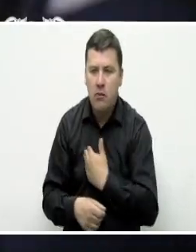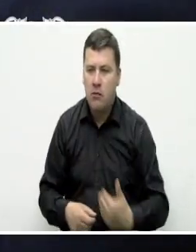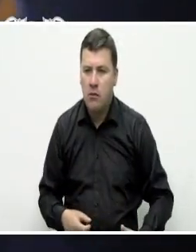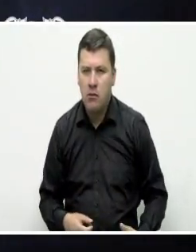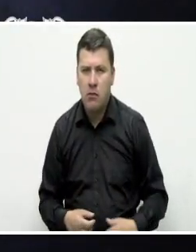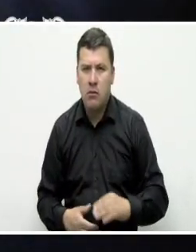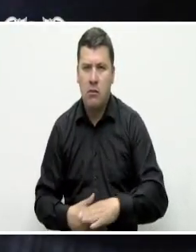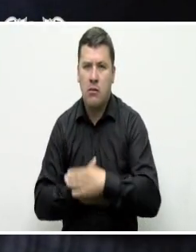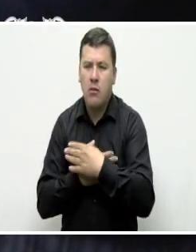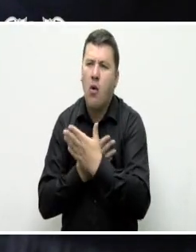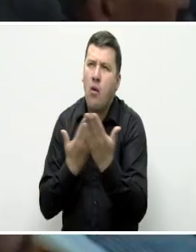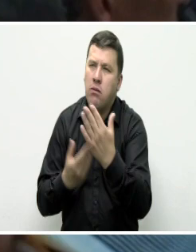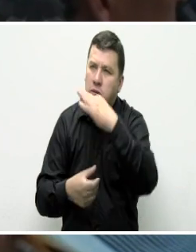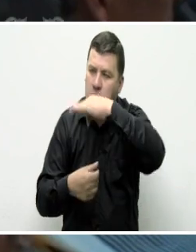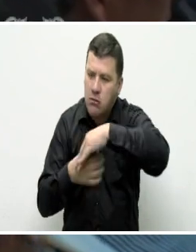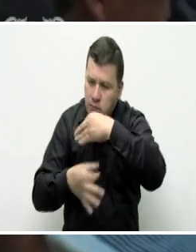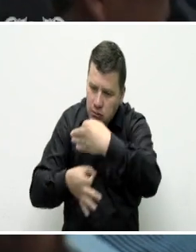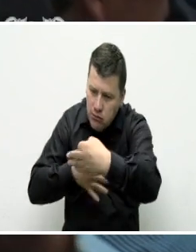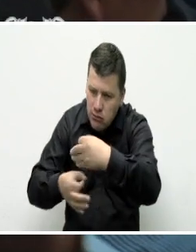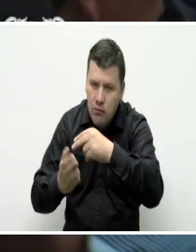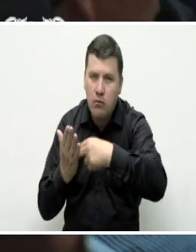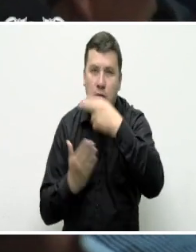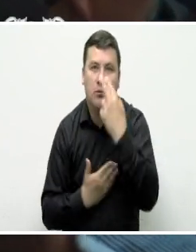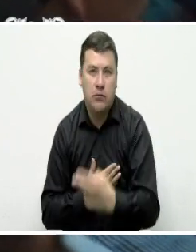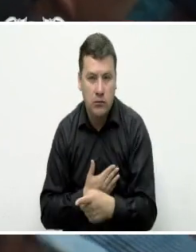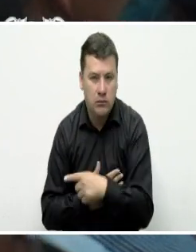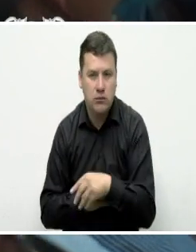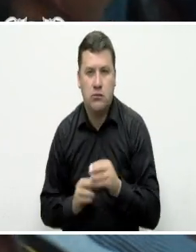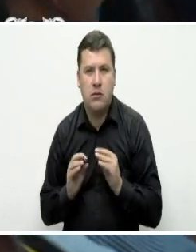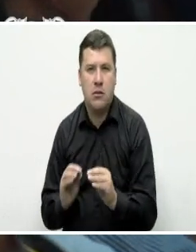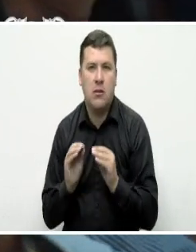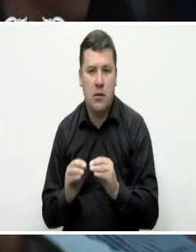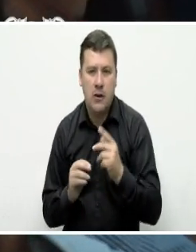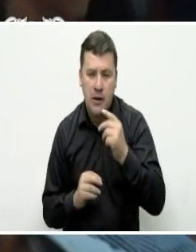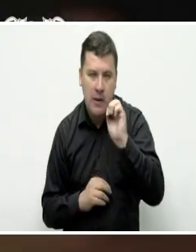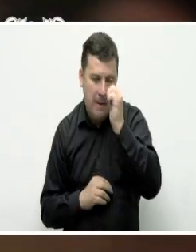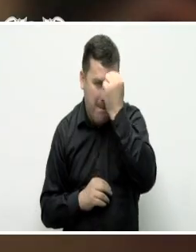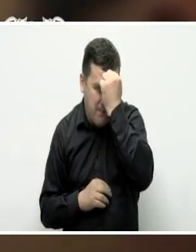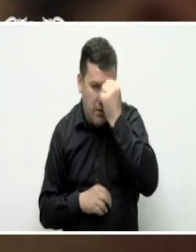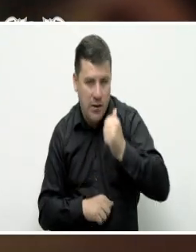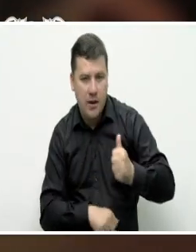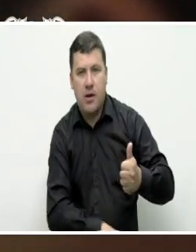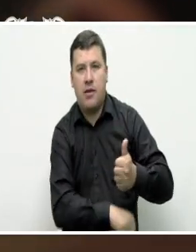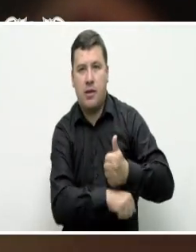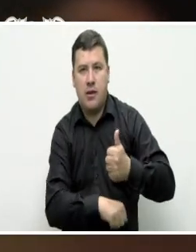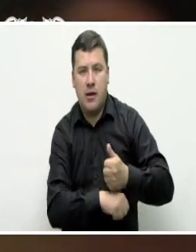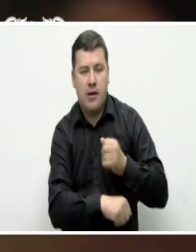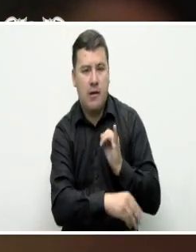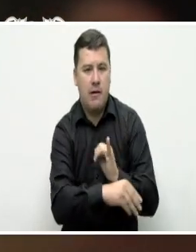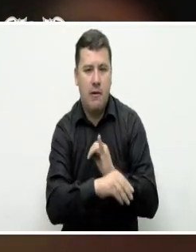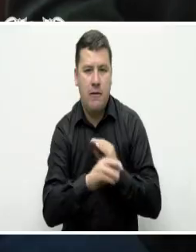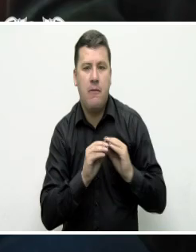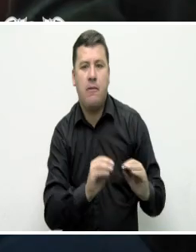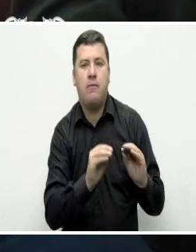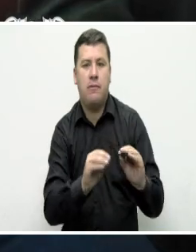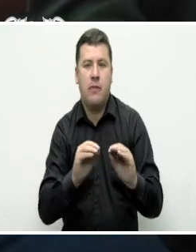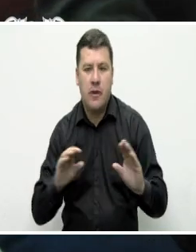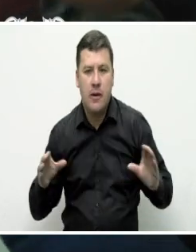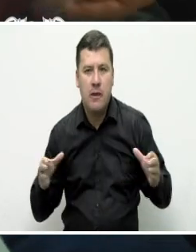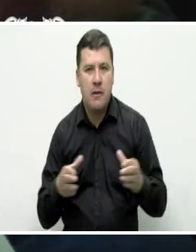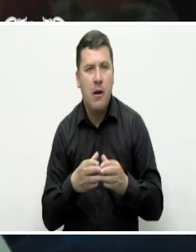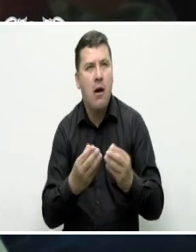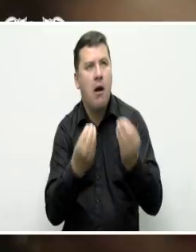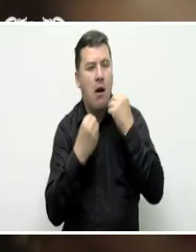de la República. Este proyecto también incluyó la capacitación de profesores y directivos de las instituciones educativas